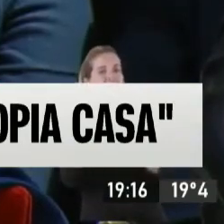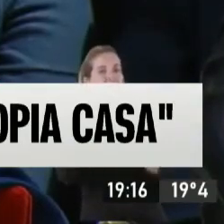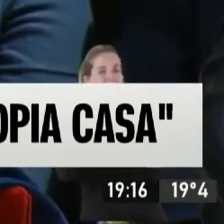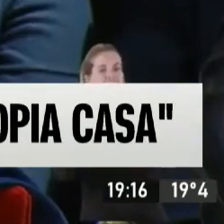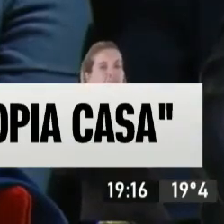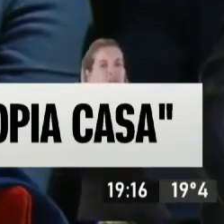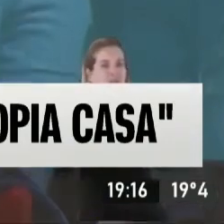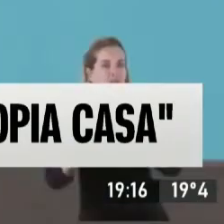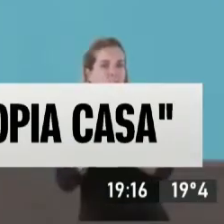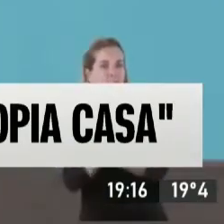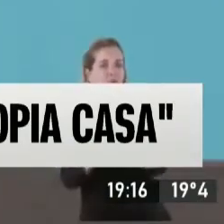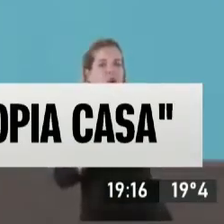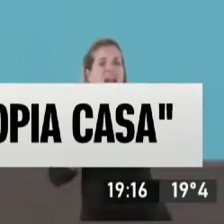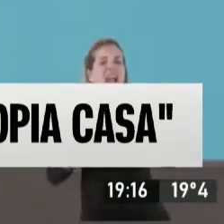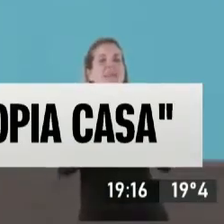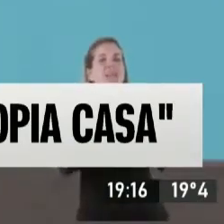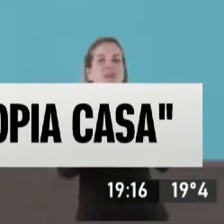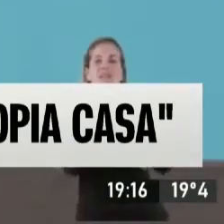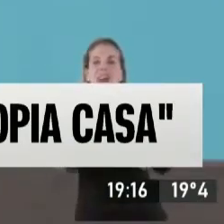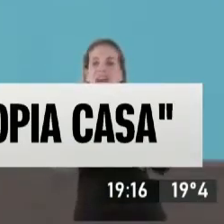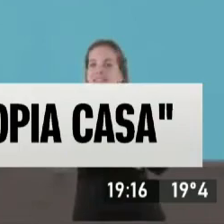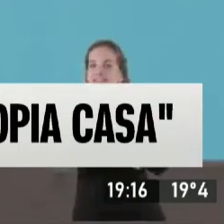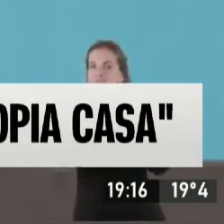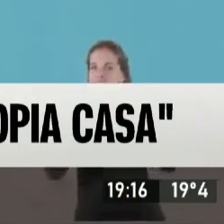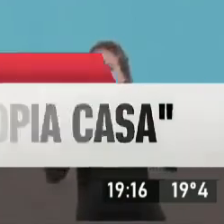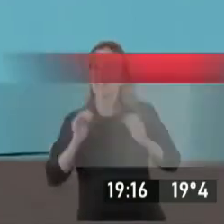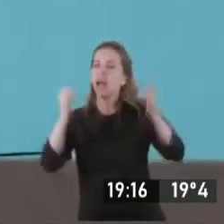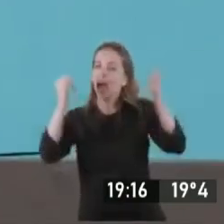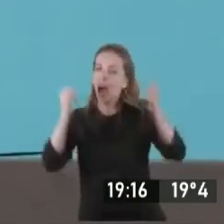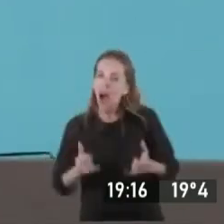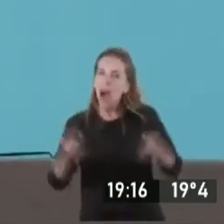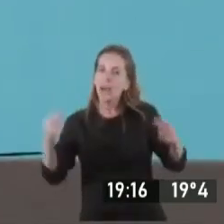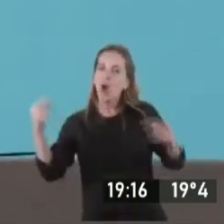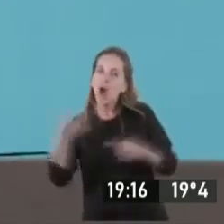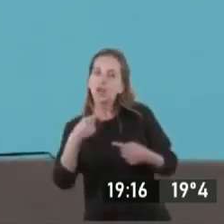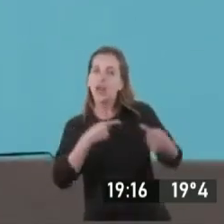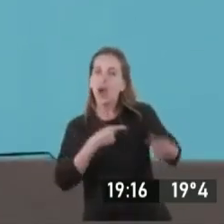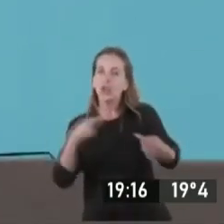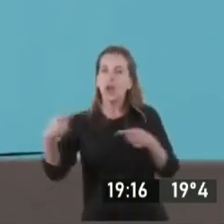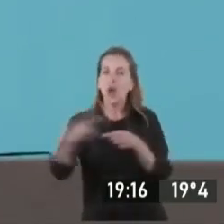un camino fácil, porque en la pelea aparecen disputas de intereses.